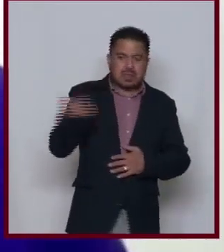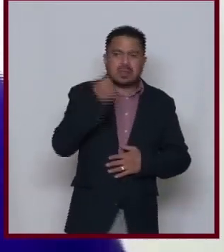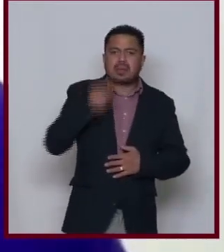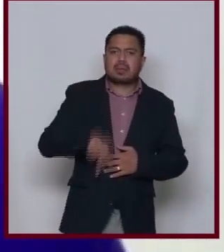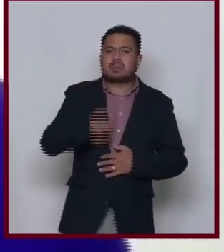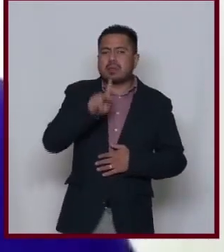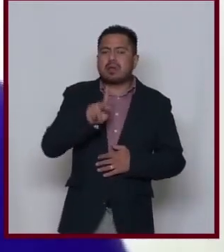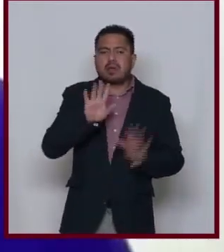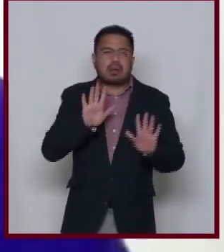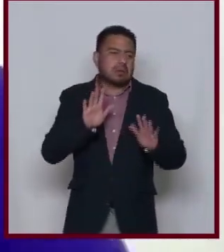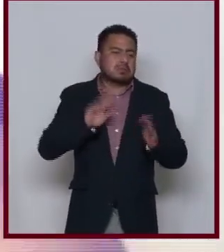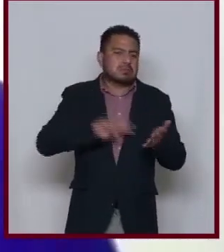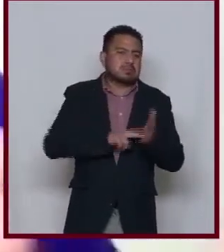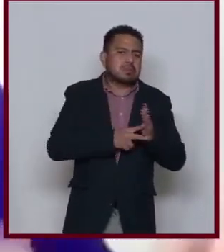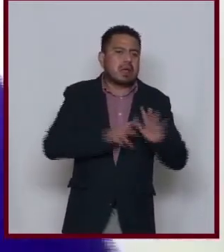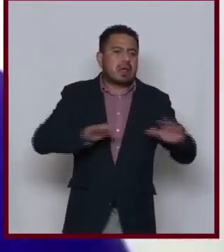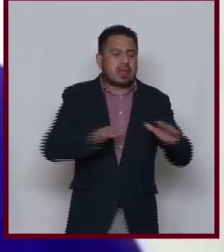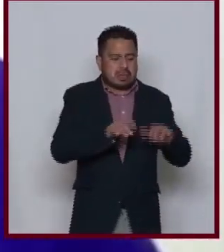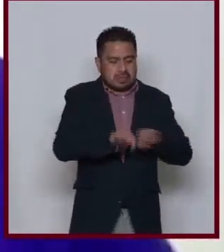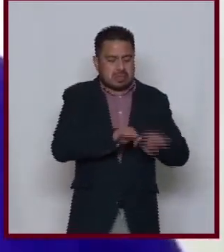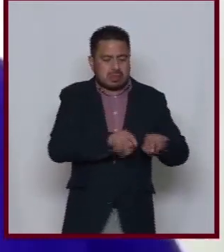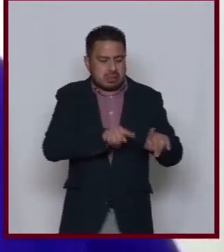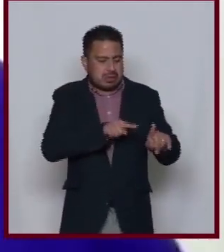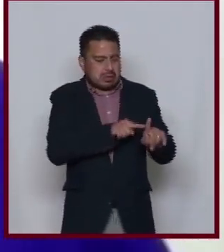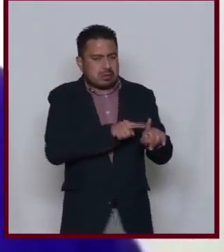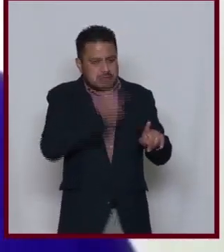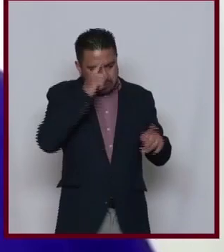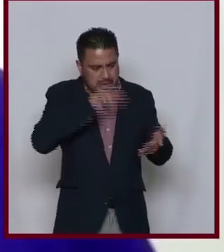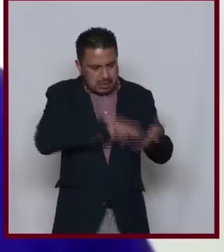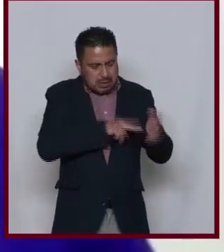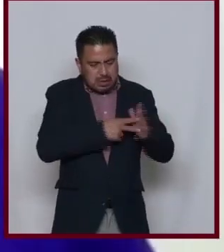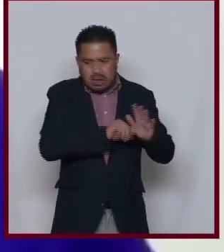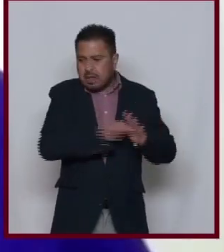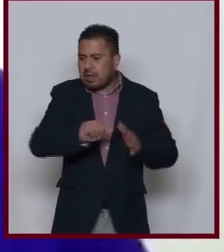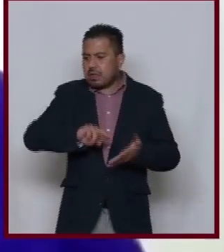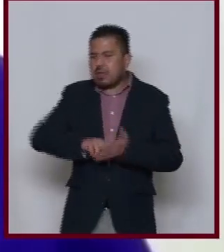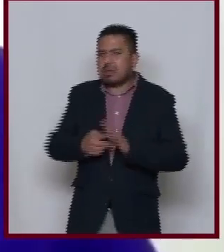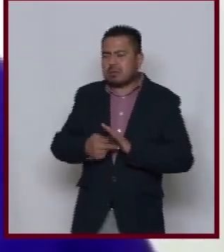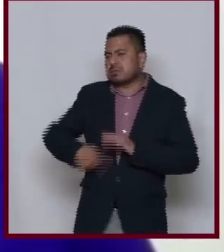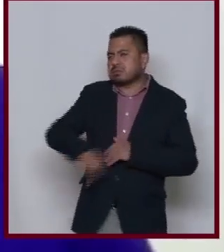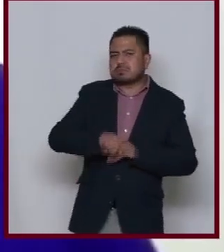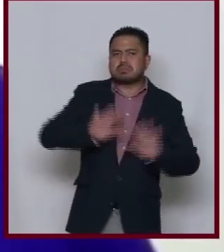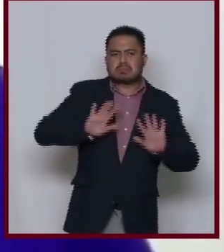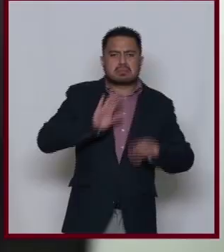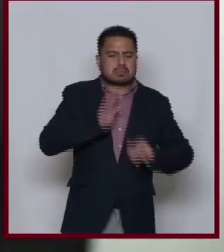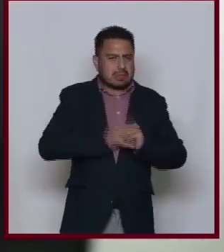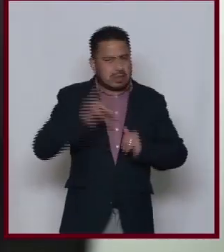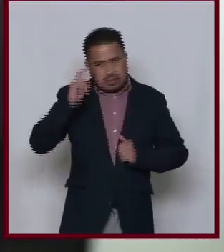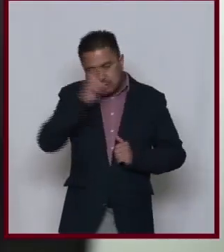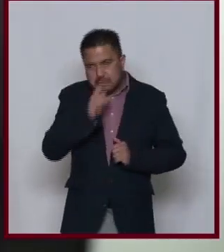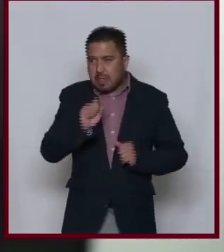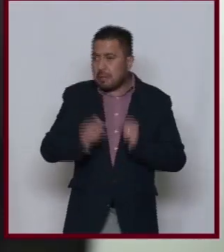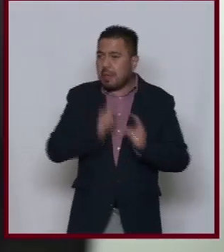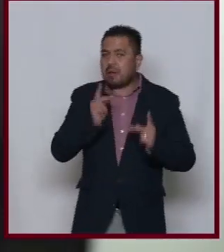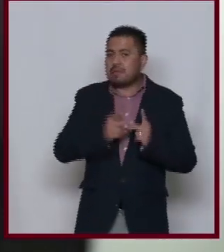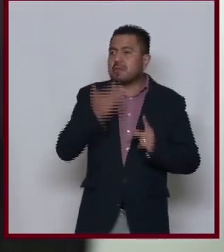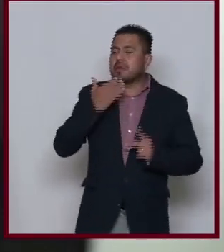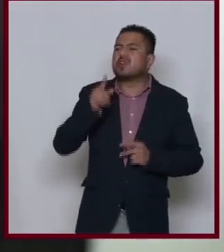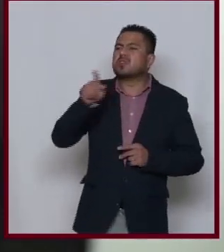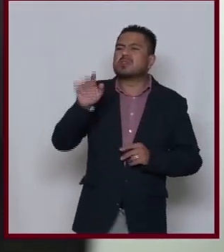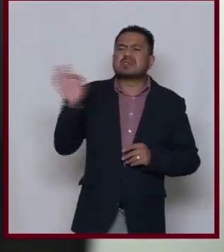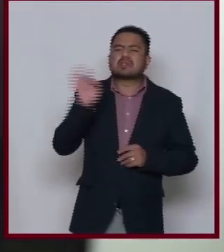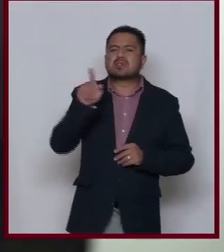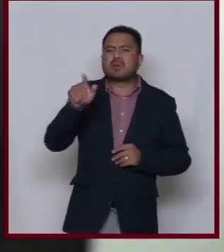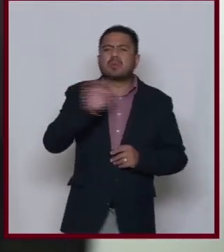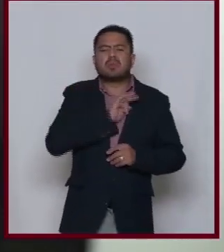pues ya la manera ingenieril, que es el trabajo para ingenieras e ingenieros, pues ya es más complicado, ¿no? Perfecto. Oye, Blanca, si tú